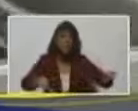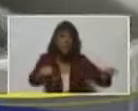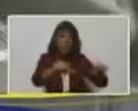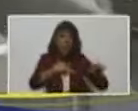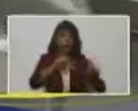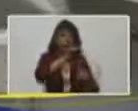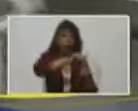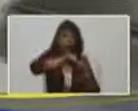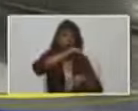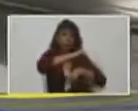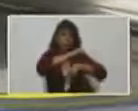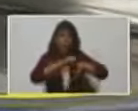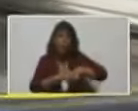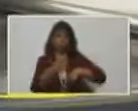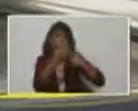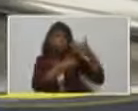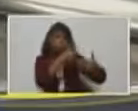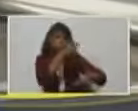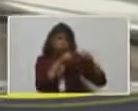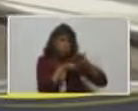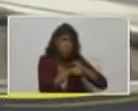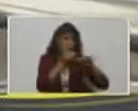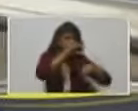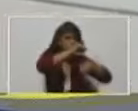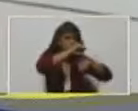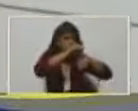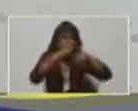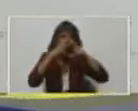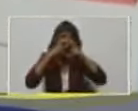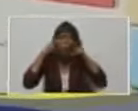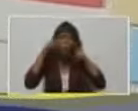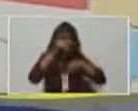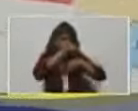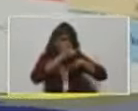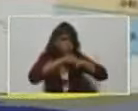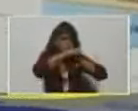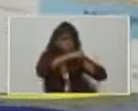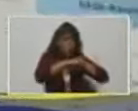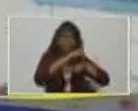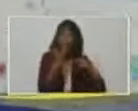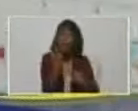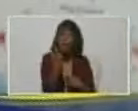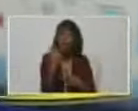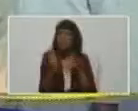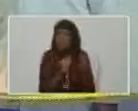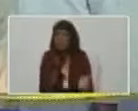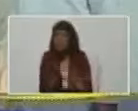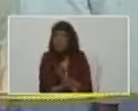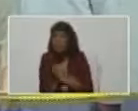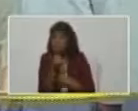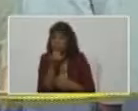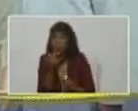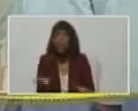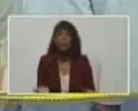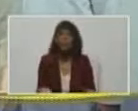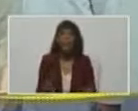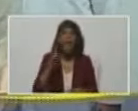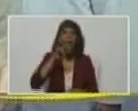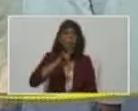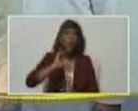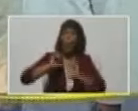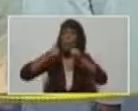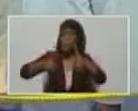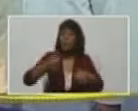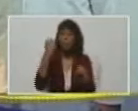operación para iniciar el proceso quirúrgico que ya está listo. Solo lo que falta es, el lunes mismo